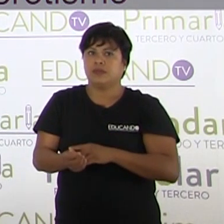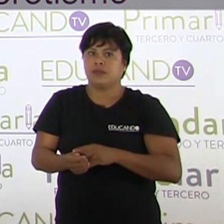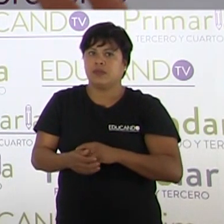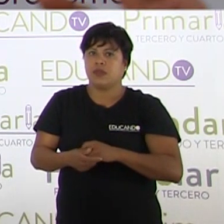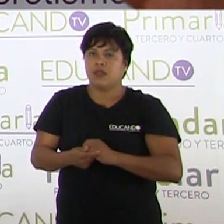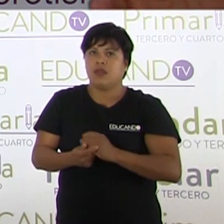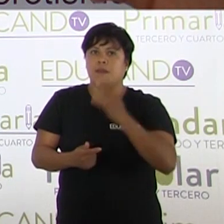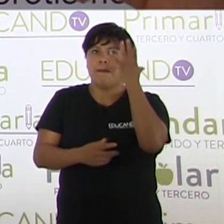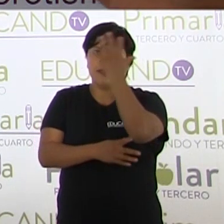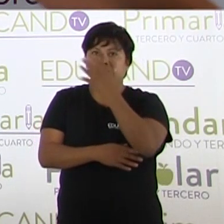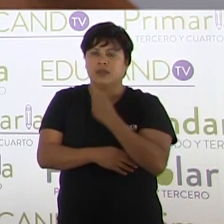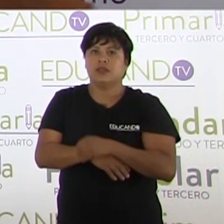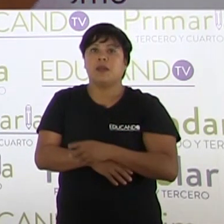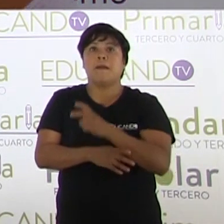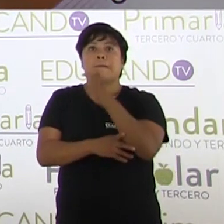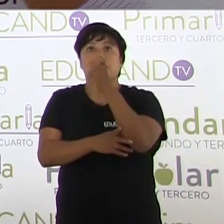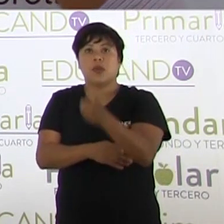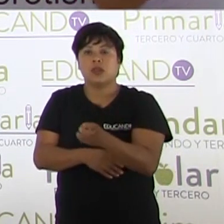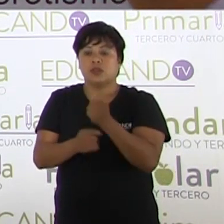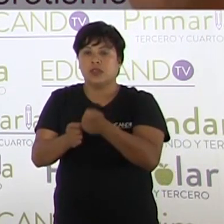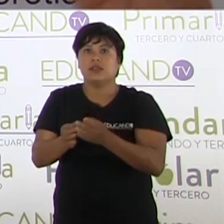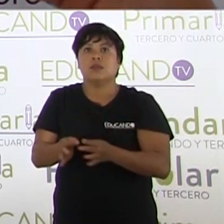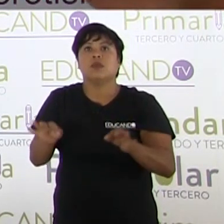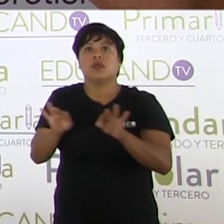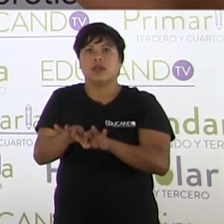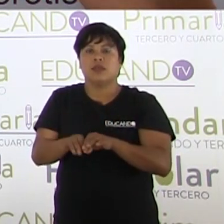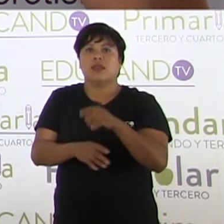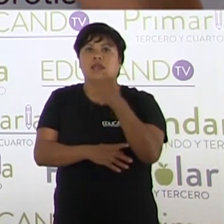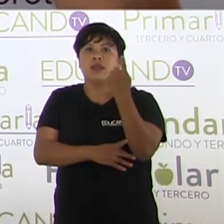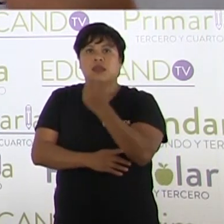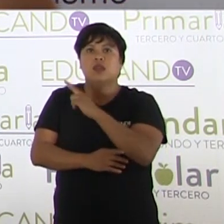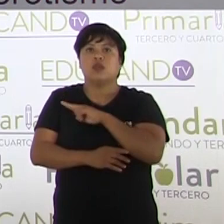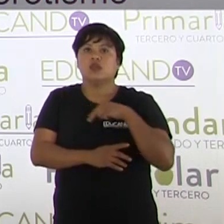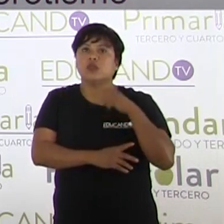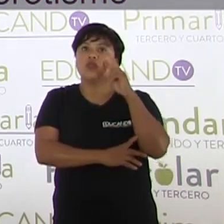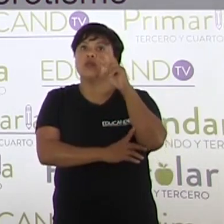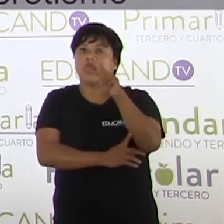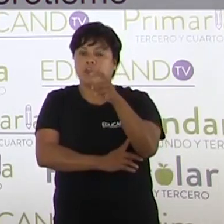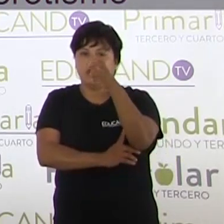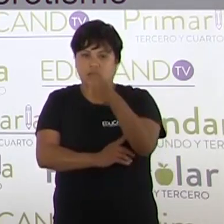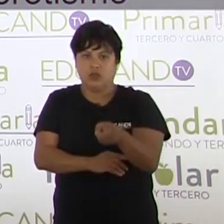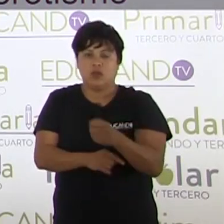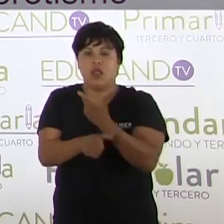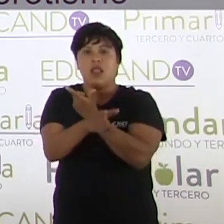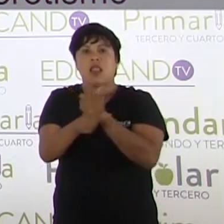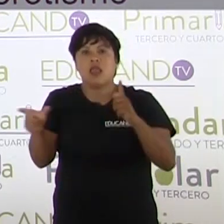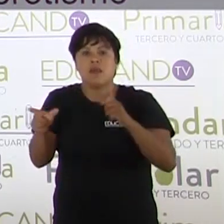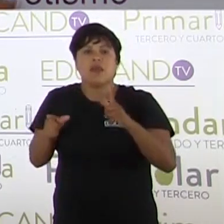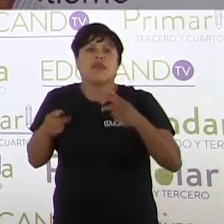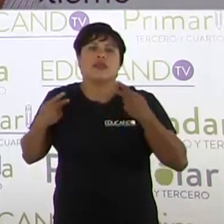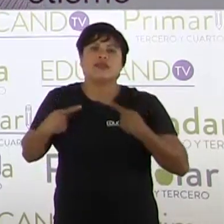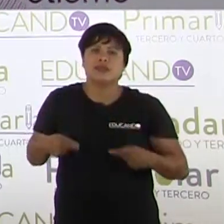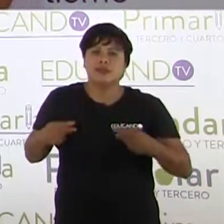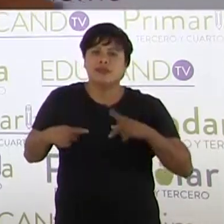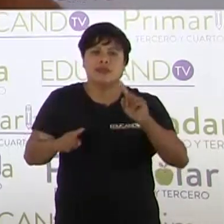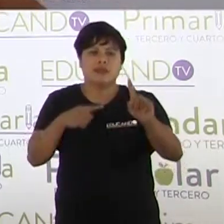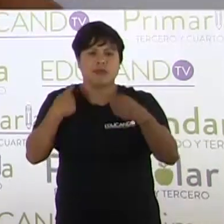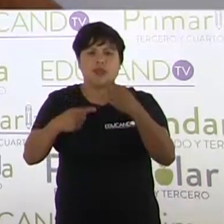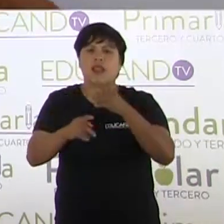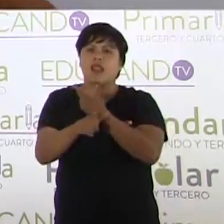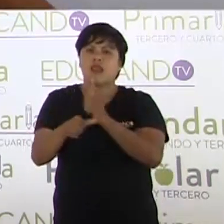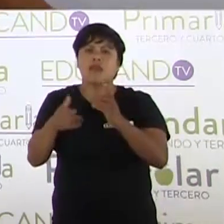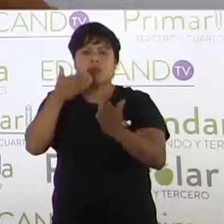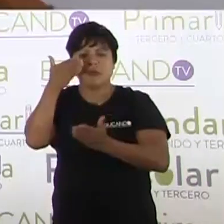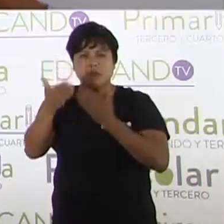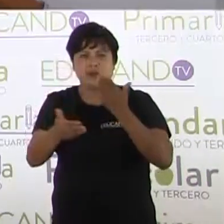belleza. Por eso es importante que ubiquemos ello, libre de lo moral, lo pedagógico